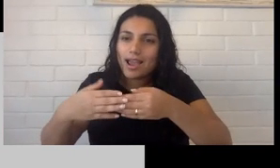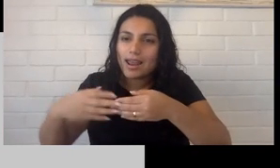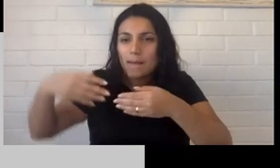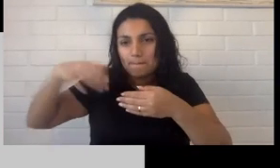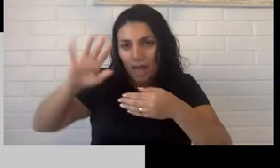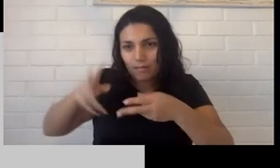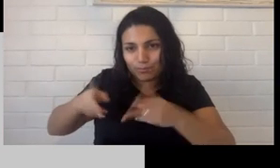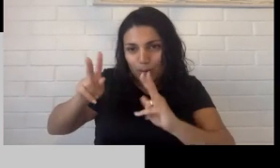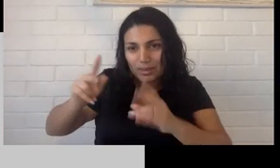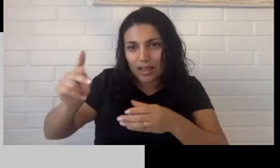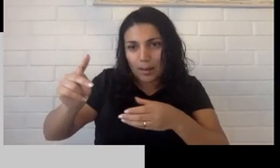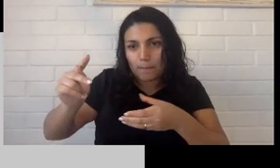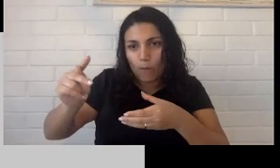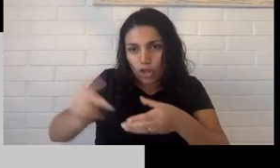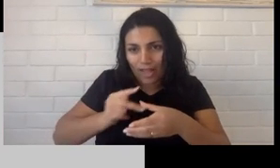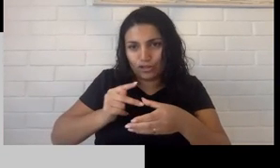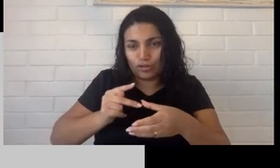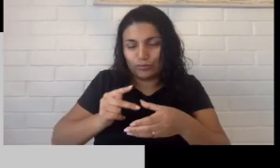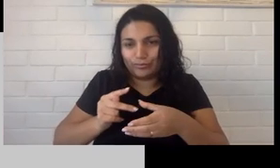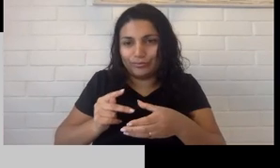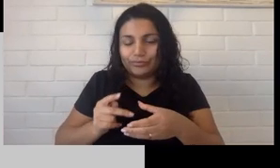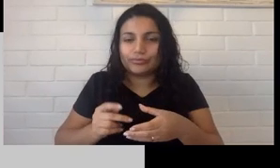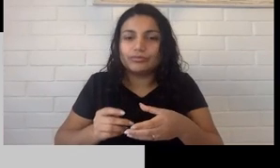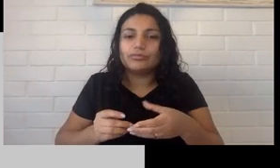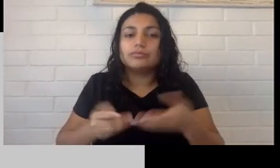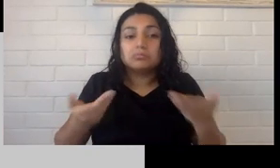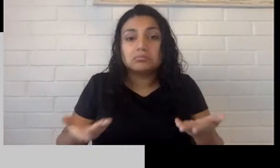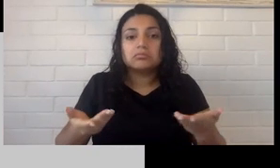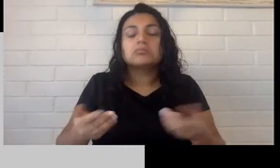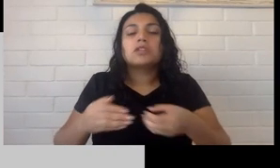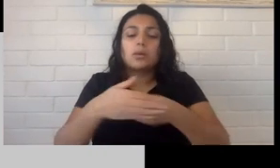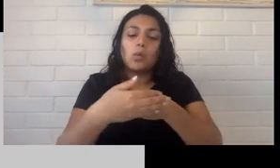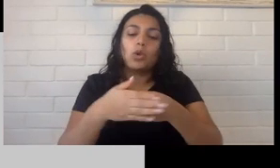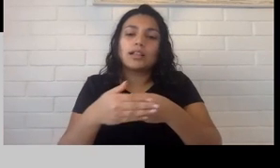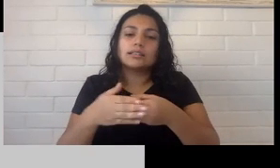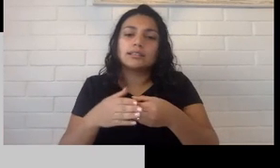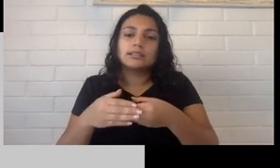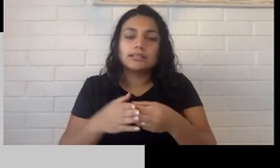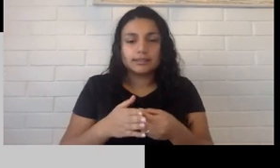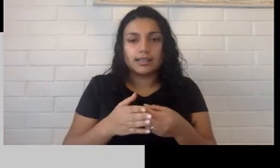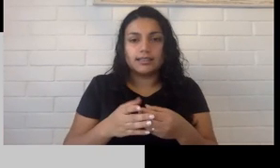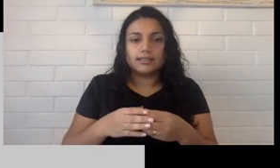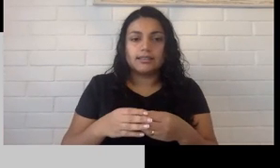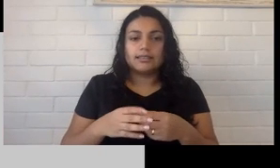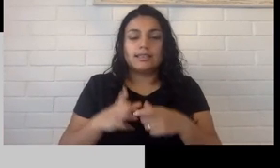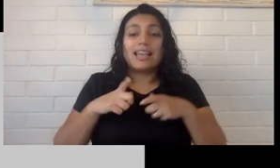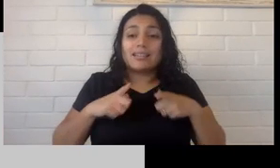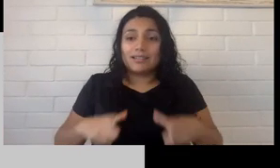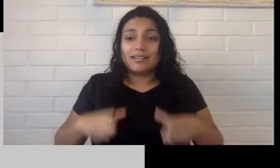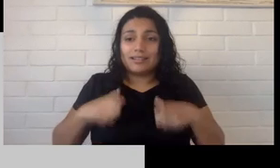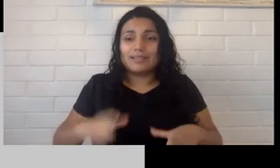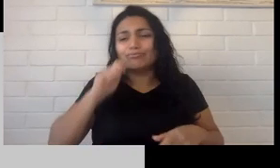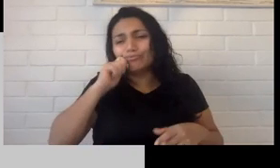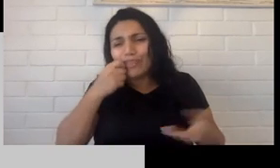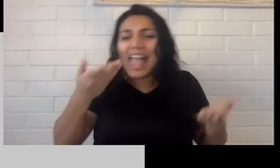potasio. Entonces, el potencial de membrana en reposo representa el equilibrio en que hay un contrabalance